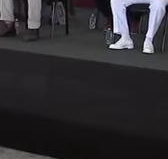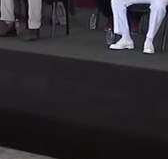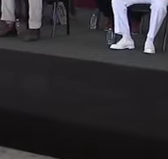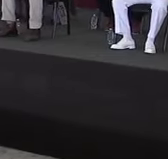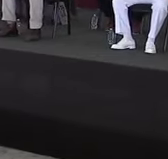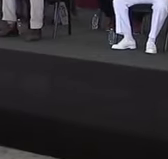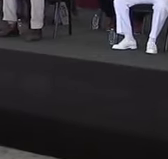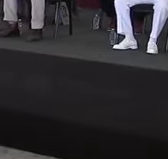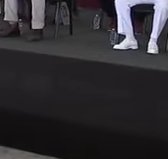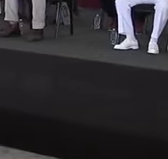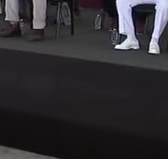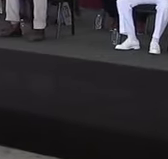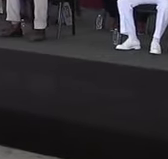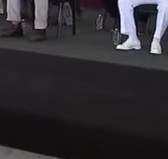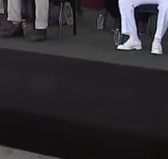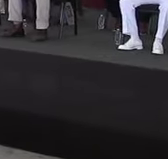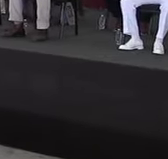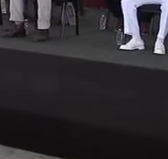Bermúdez.